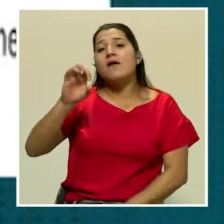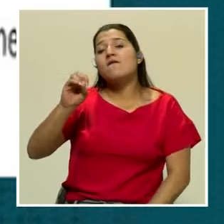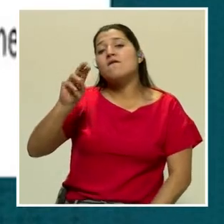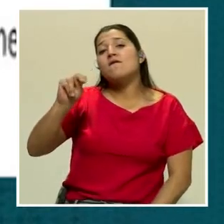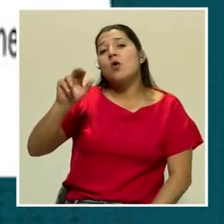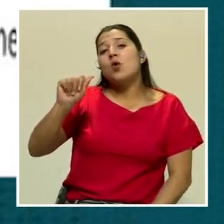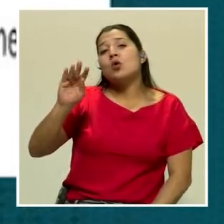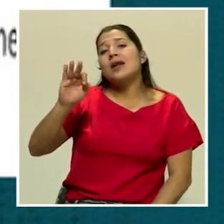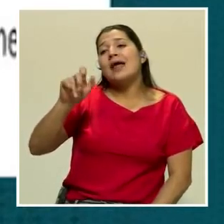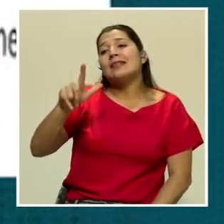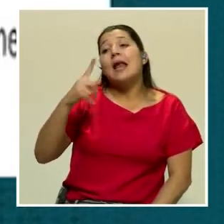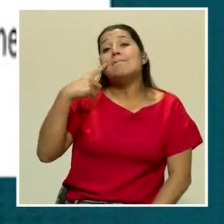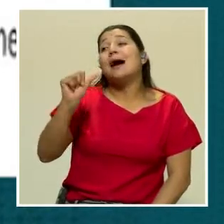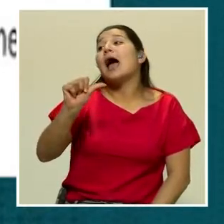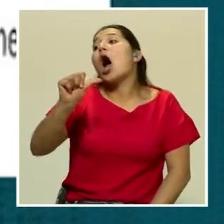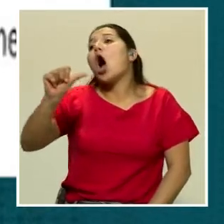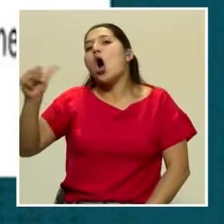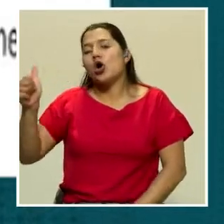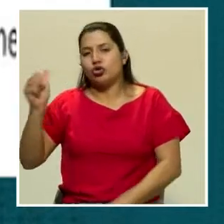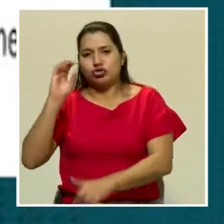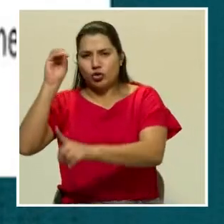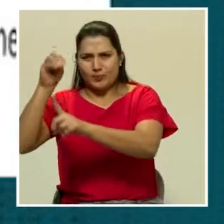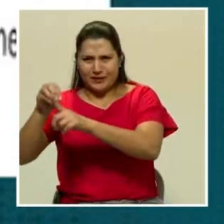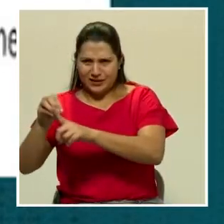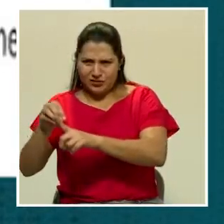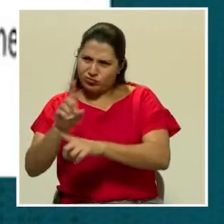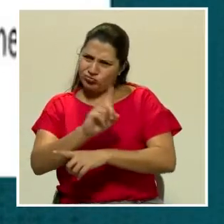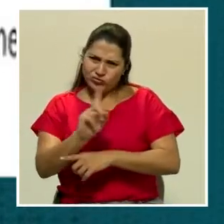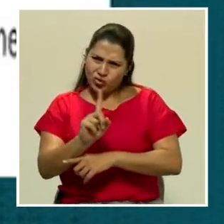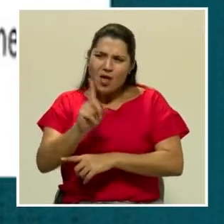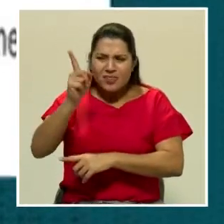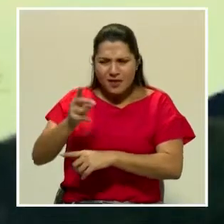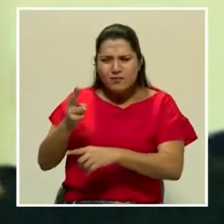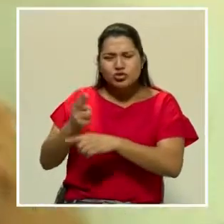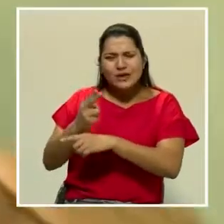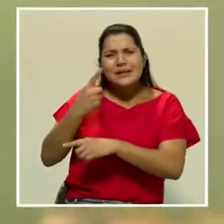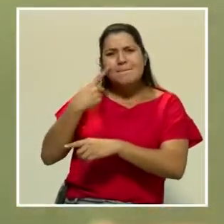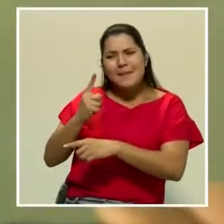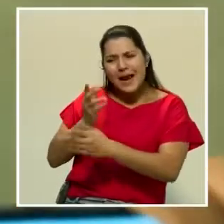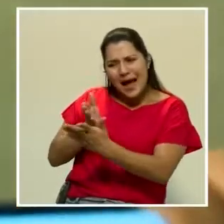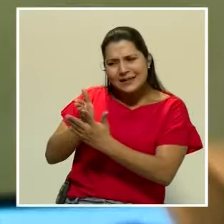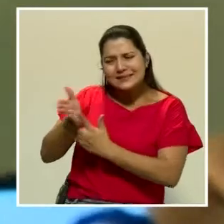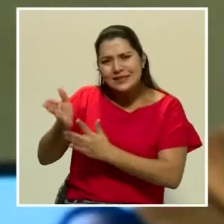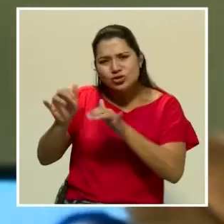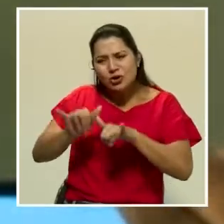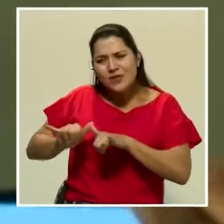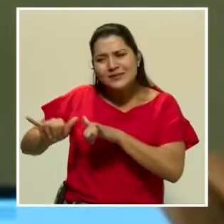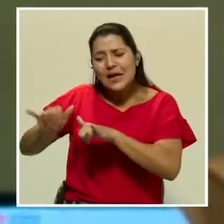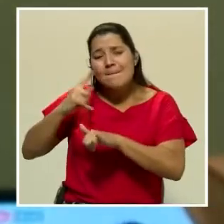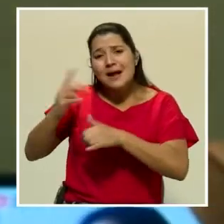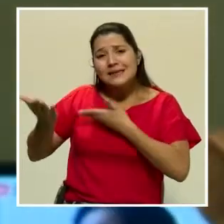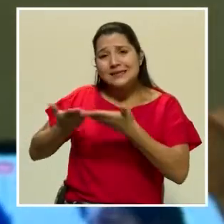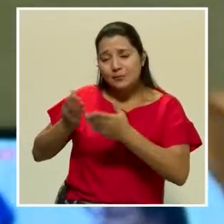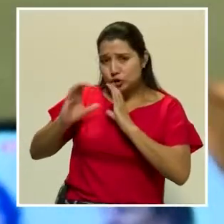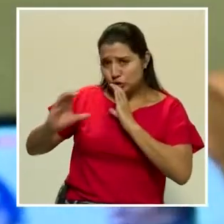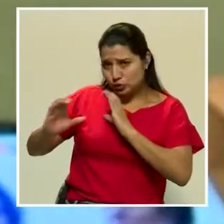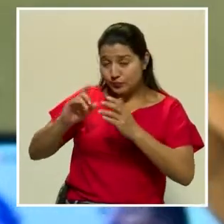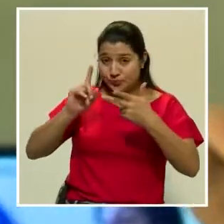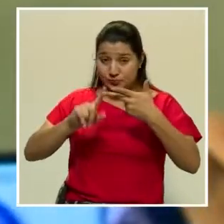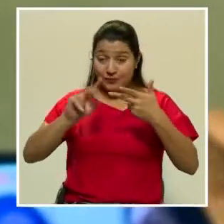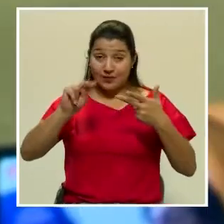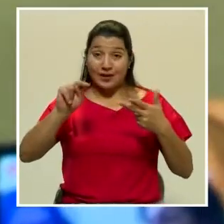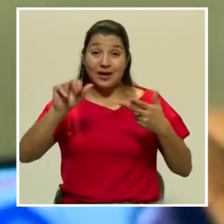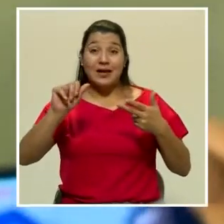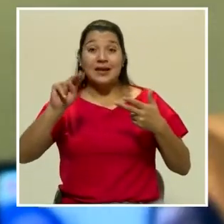no sean el acceso universal a los servicios de telecomunicaciones. Nancy Marín, ministra de Comunicación, también dejará